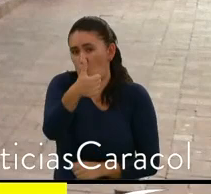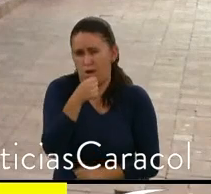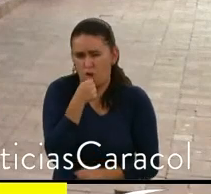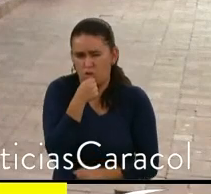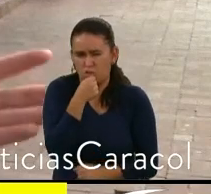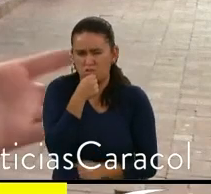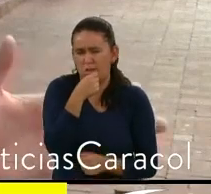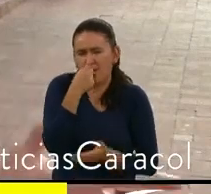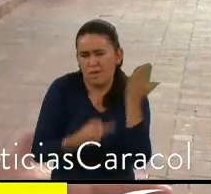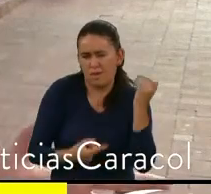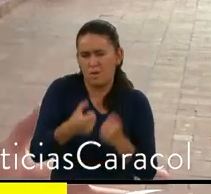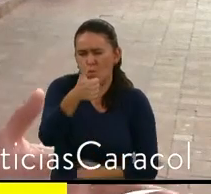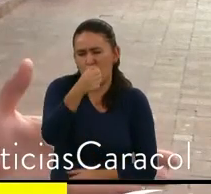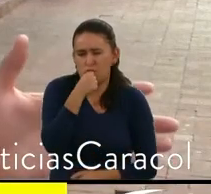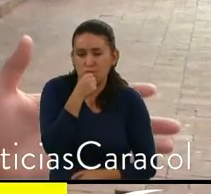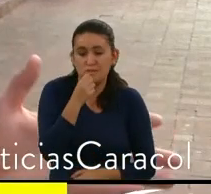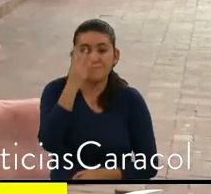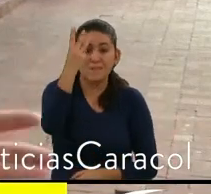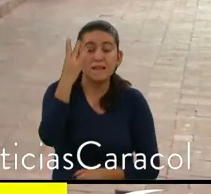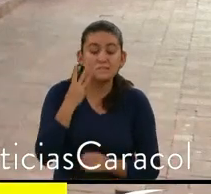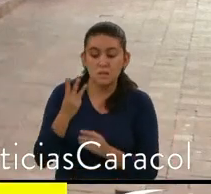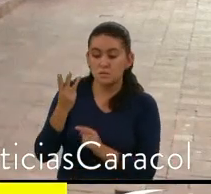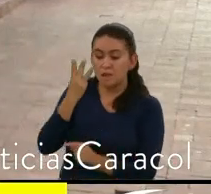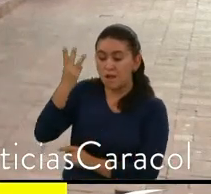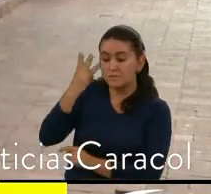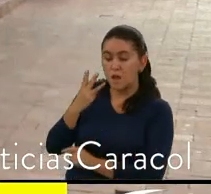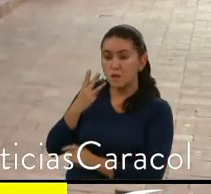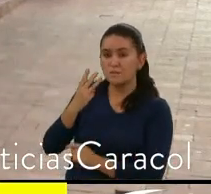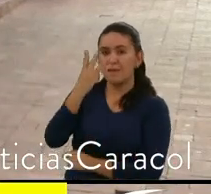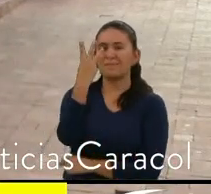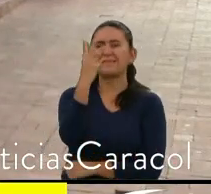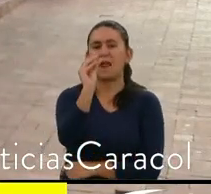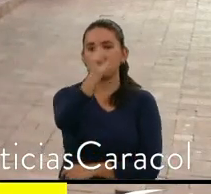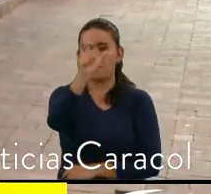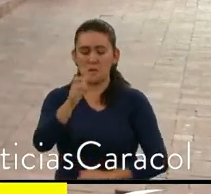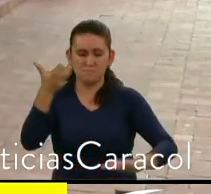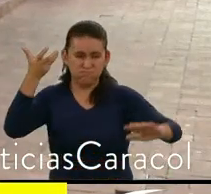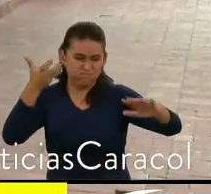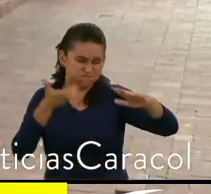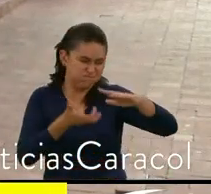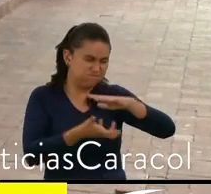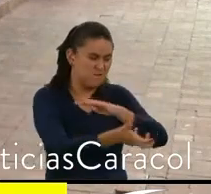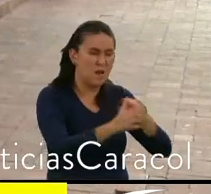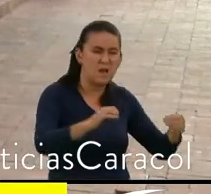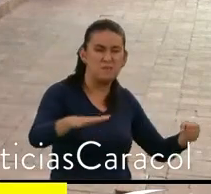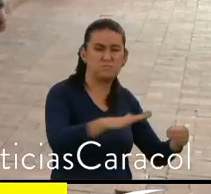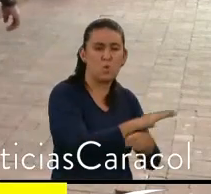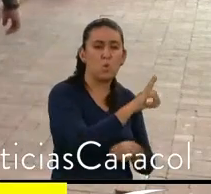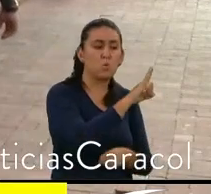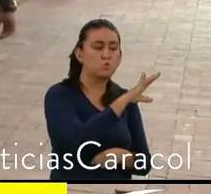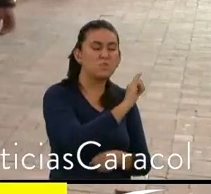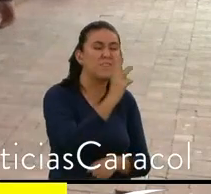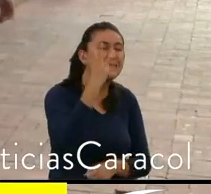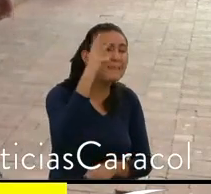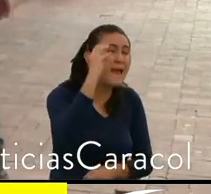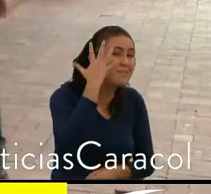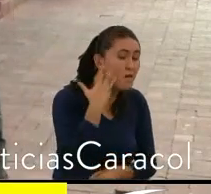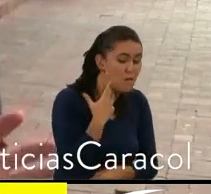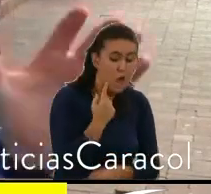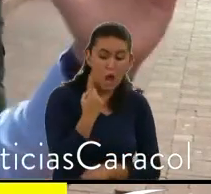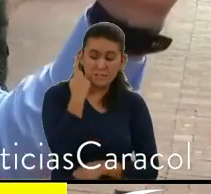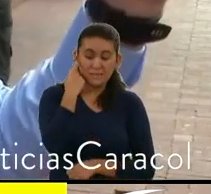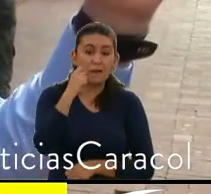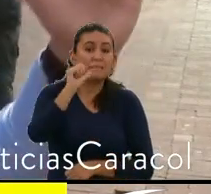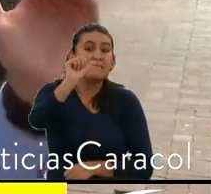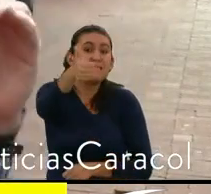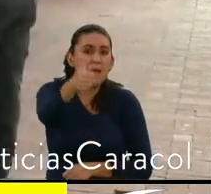una buena noticia es que hace 3 días nos entraron 30 personas a cuidados intensivos en un solo día. El día de ayer entraron 10.